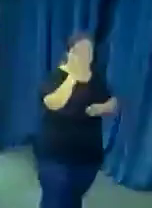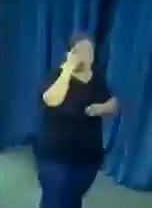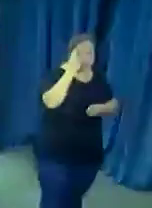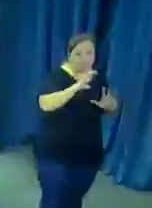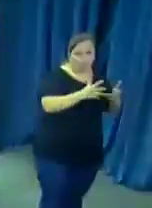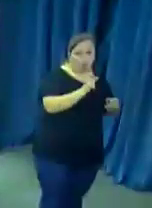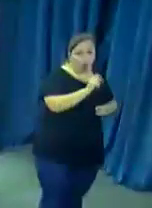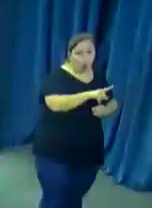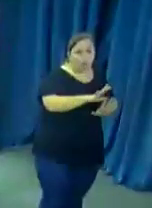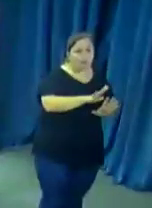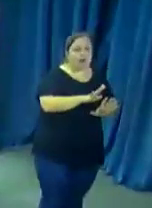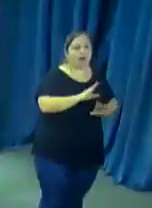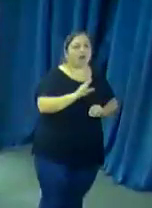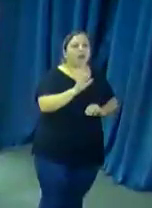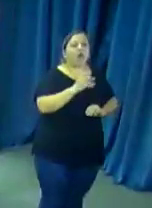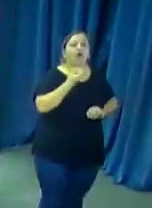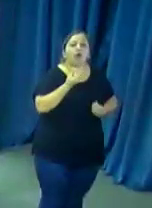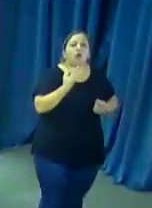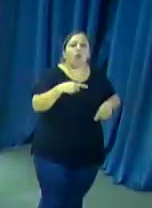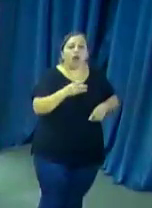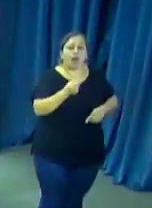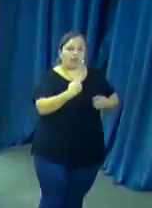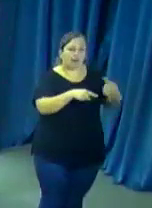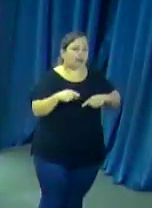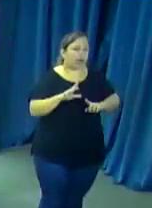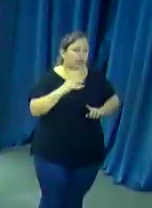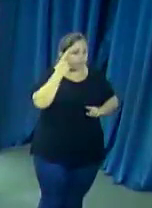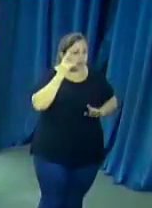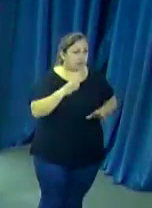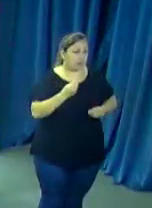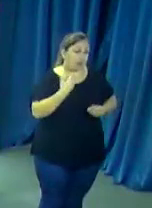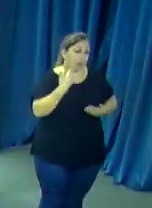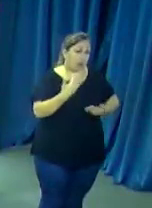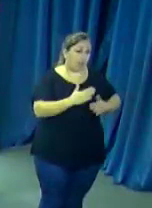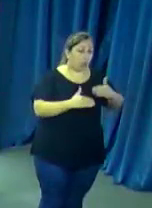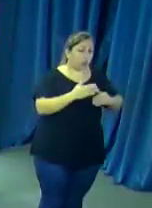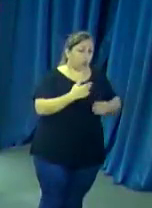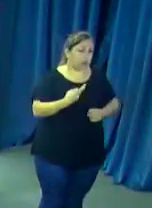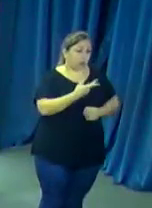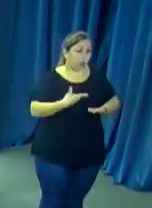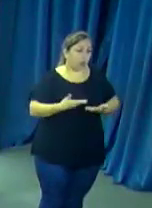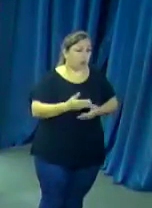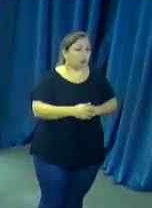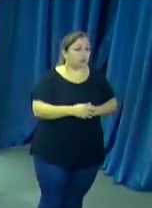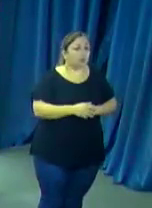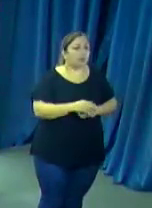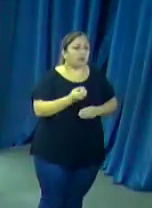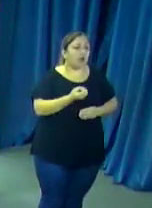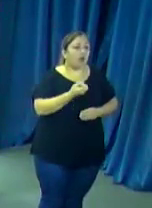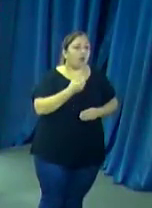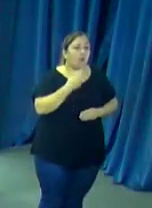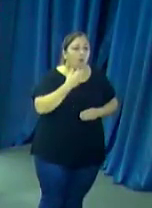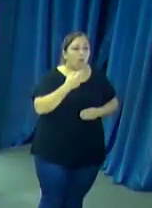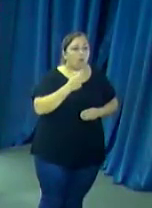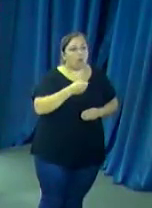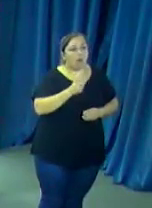serían, concretamente, si podemos llegar a algún tipo de conclusión entre todos, cuáles serían